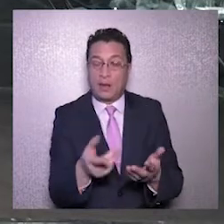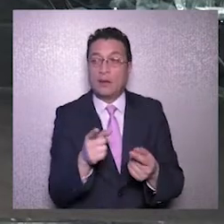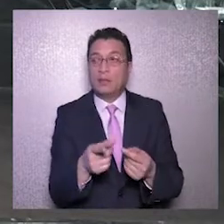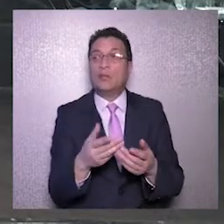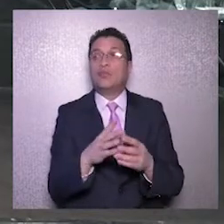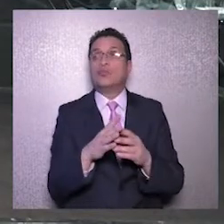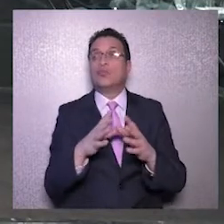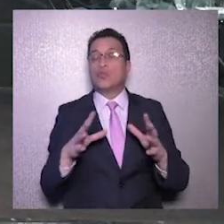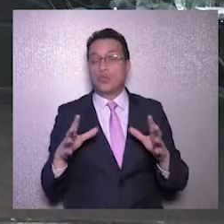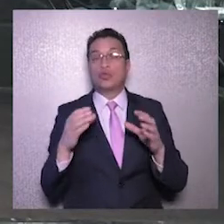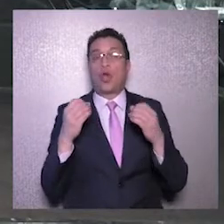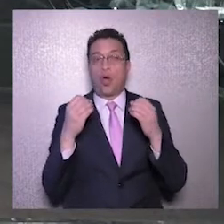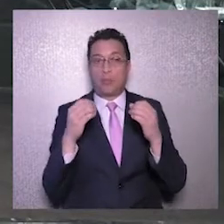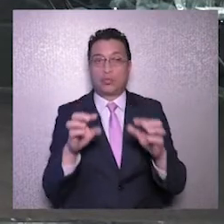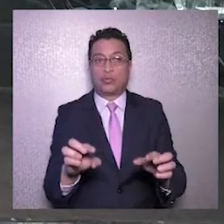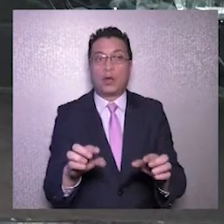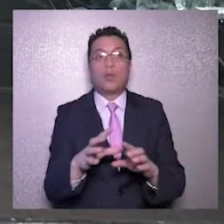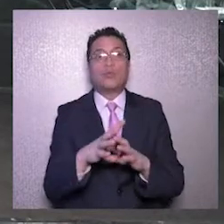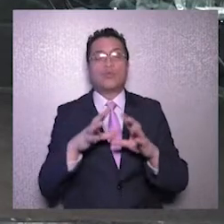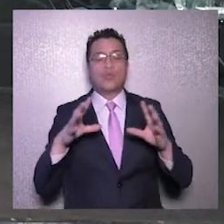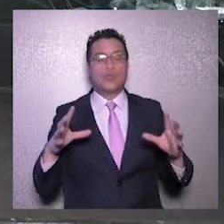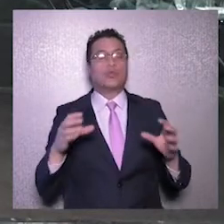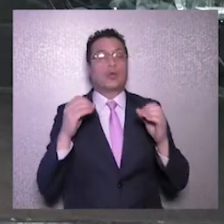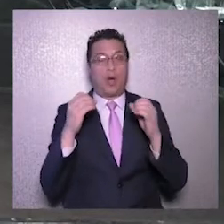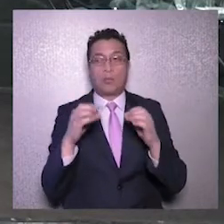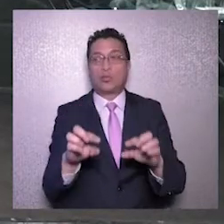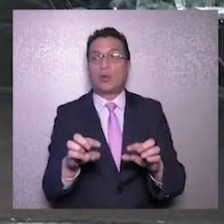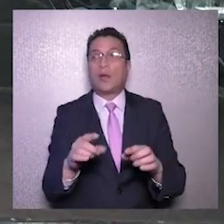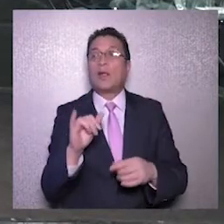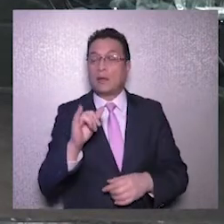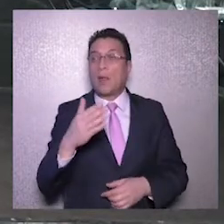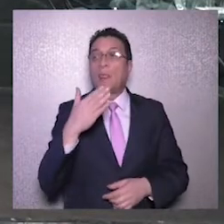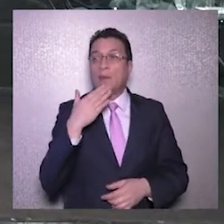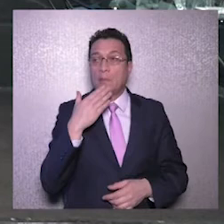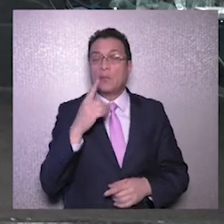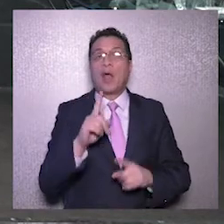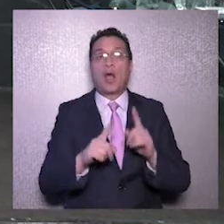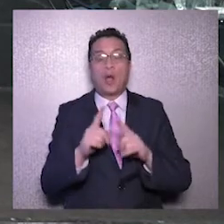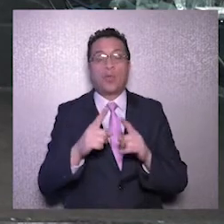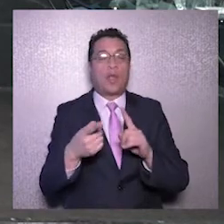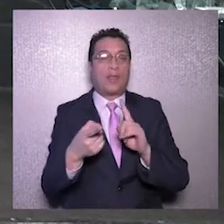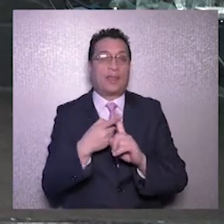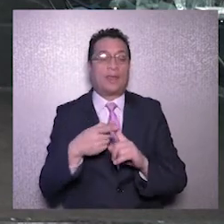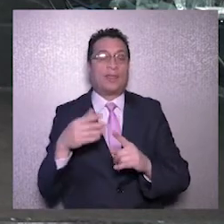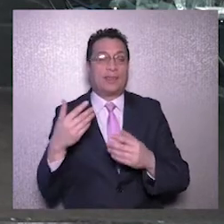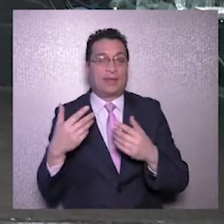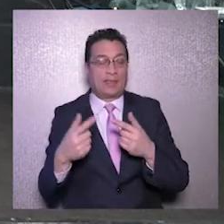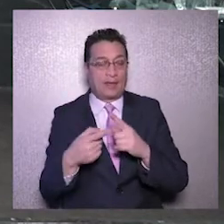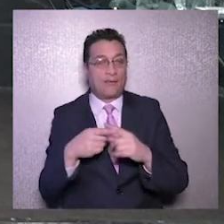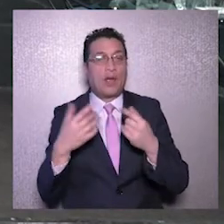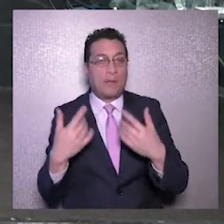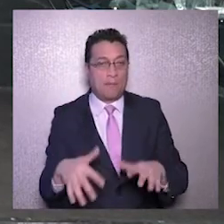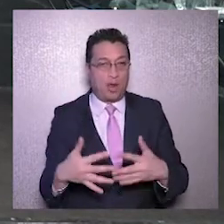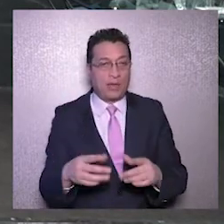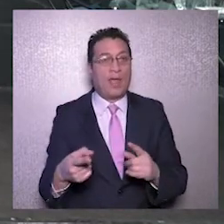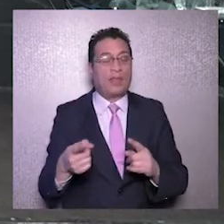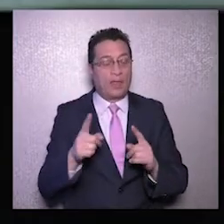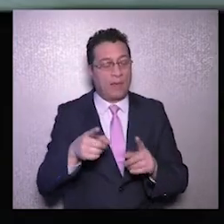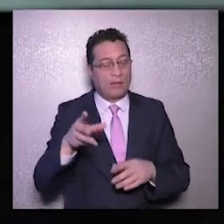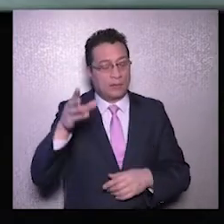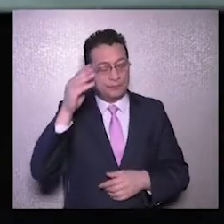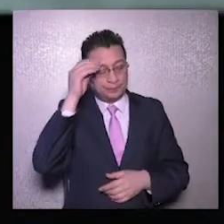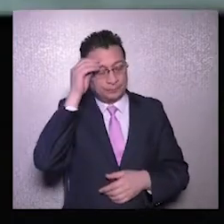principio, muchas oportunidades, muchísimas oportunidades, pero también ofrece algunos desafíos que es importante tenerlos en mente.